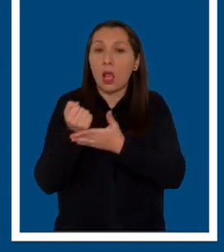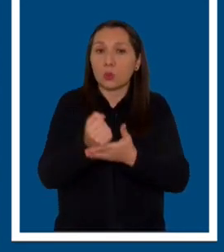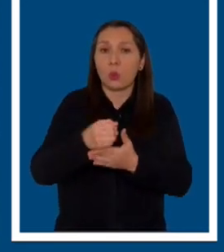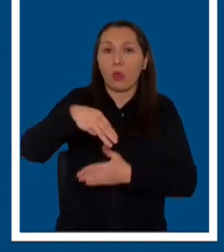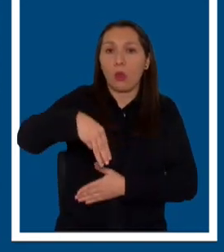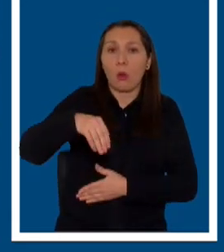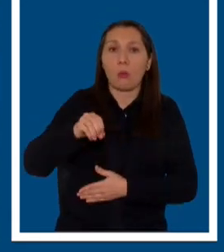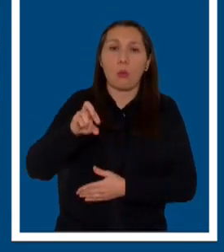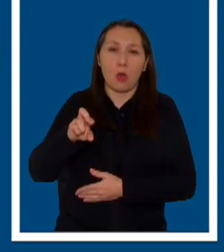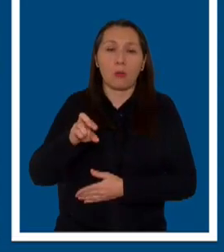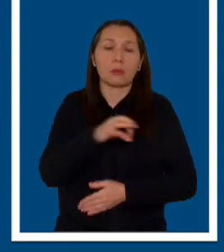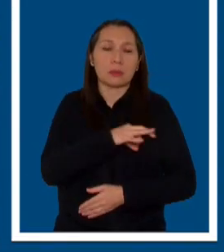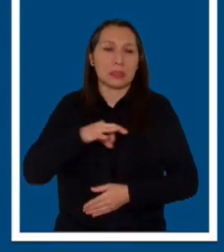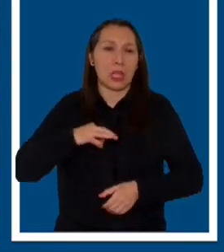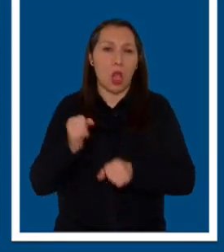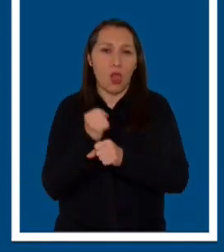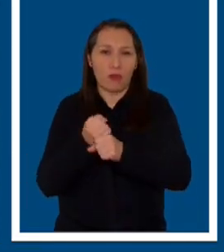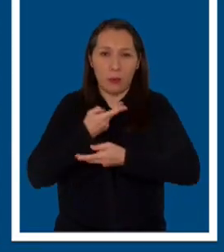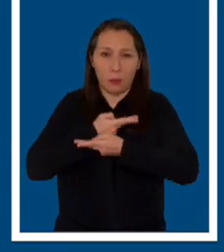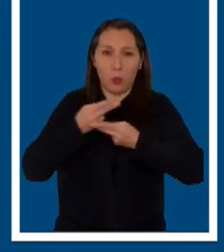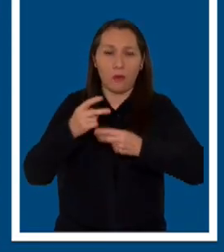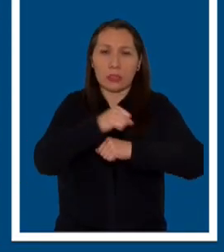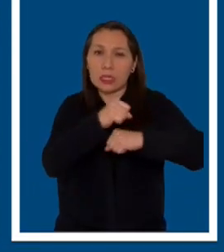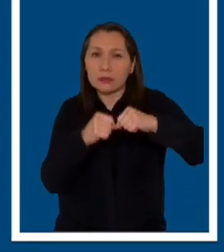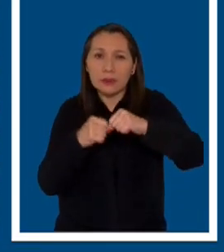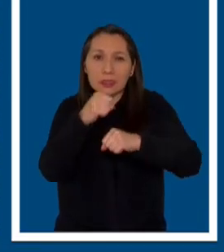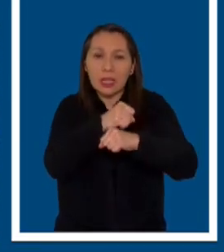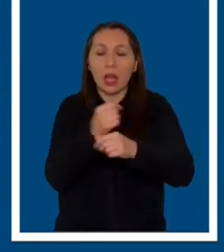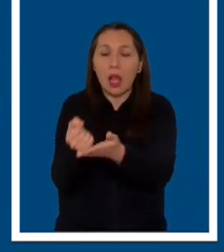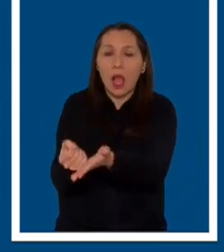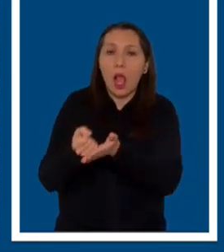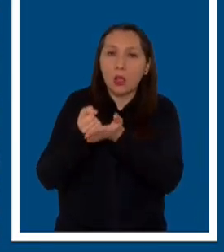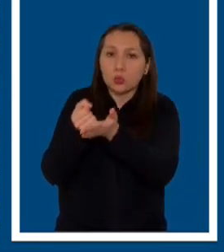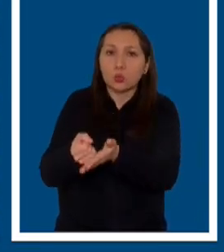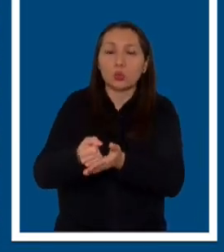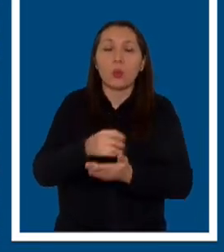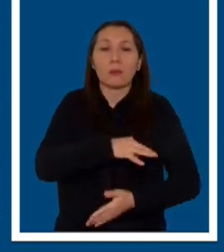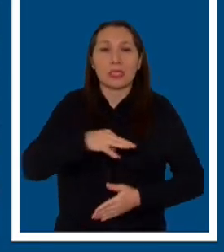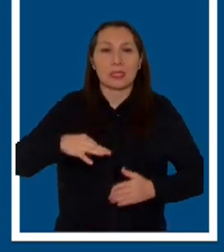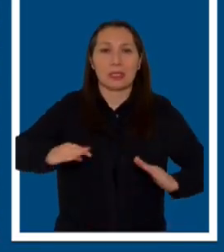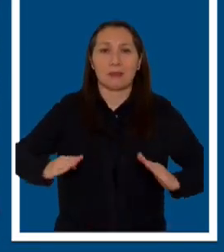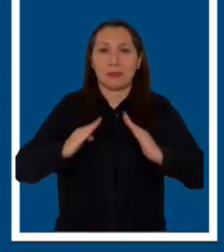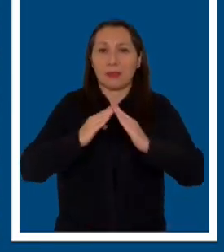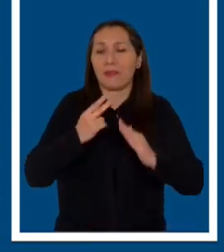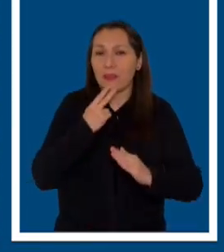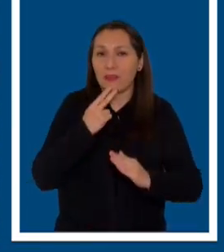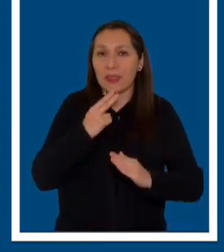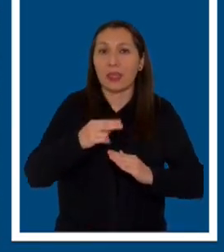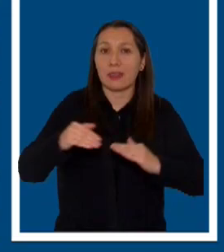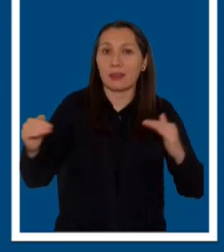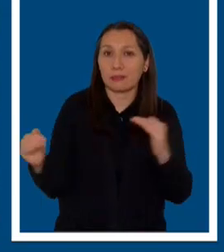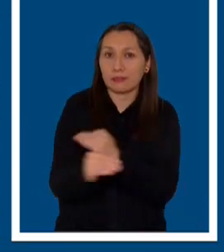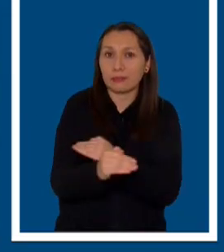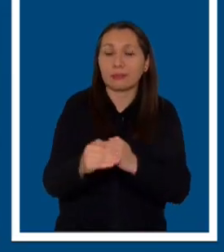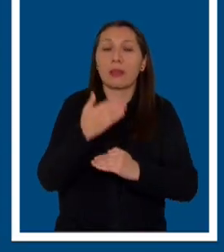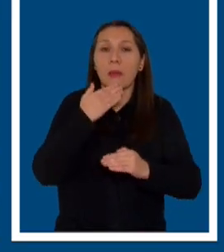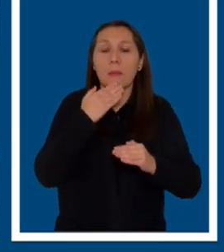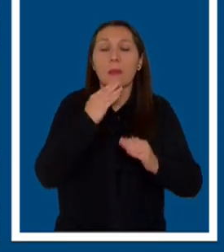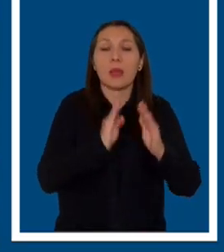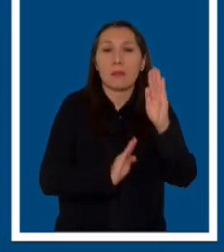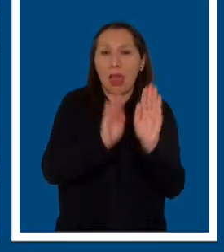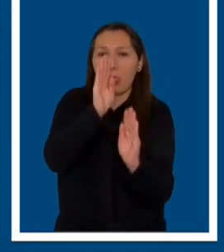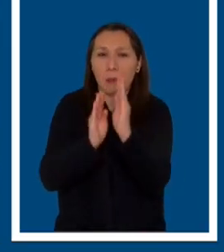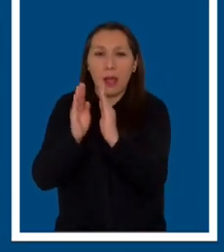Mob que es nuestro Aliado estratégico es la infraestructura la colaboración del minvu en la vía Panamericana donde van a quedar departamentos